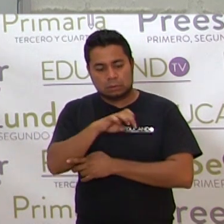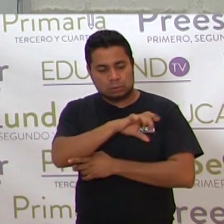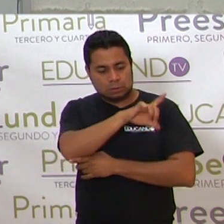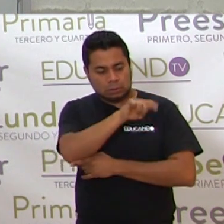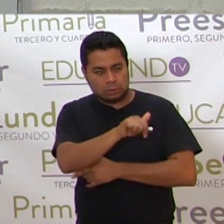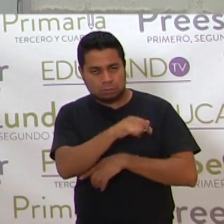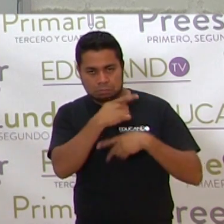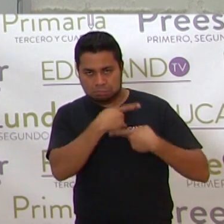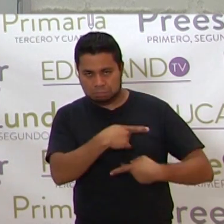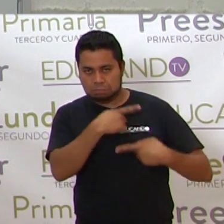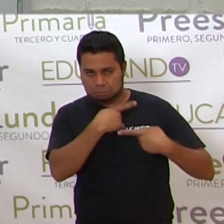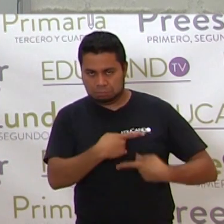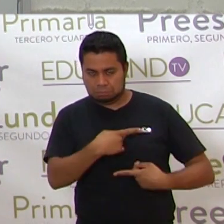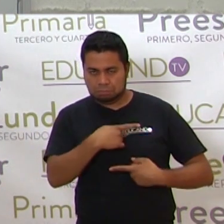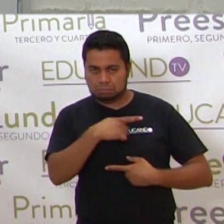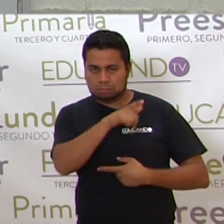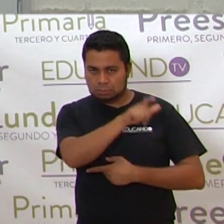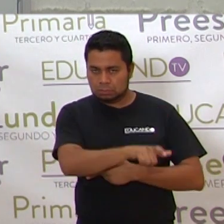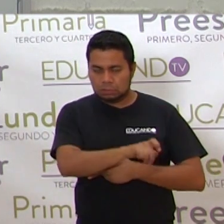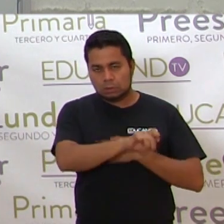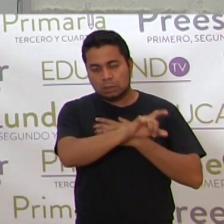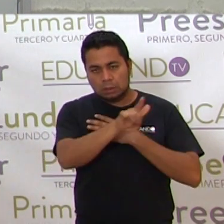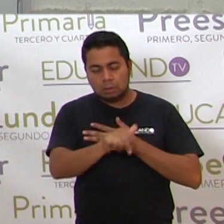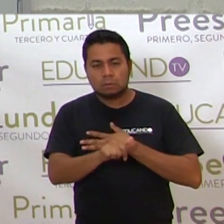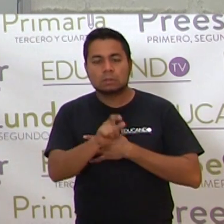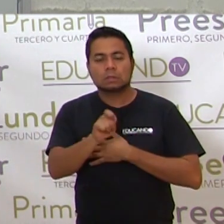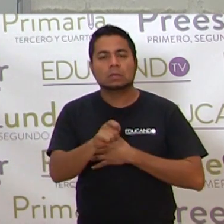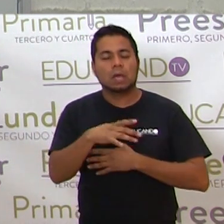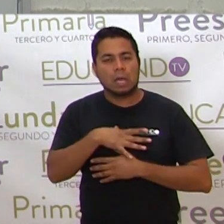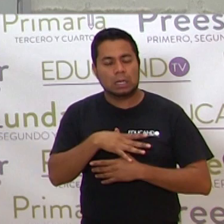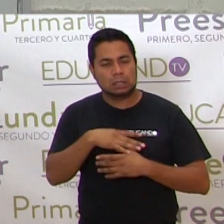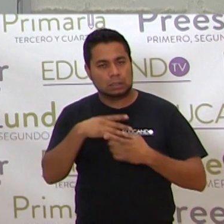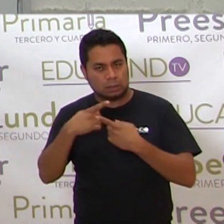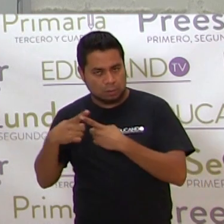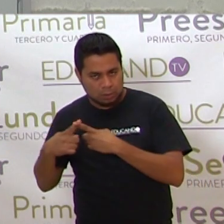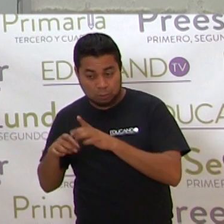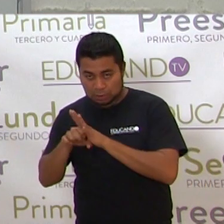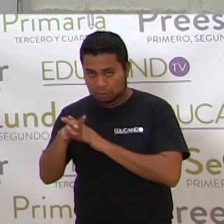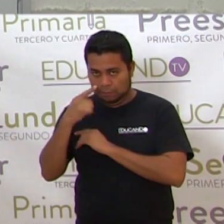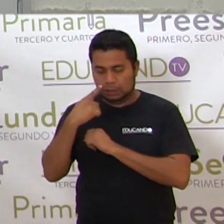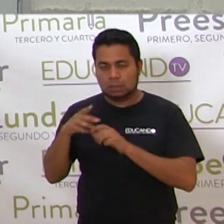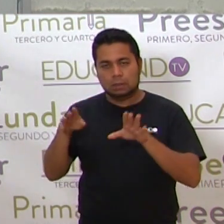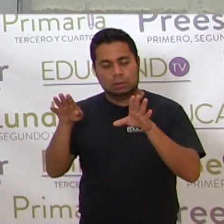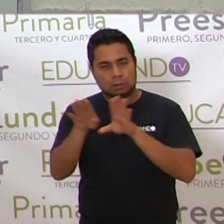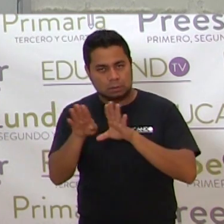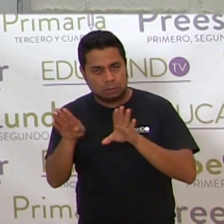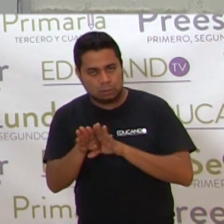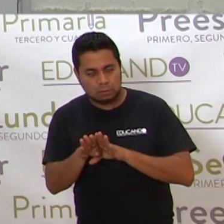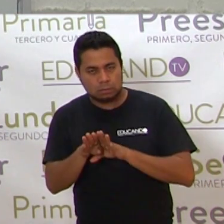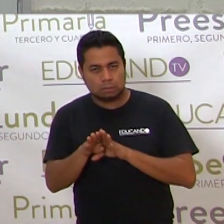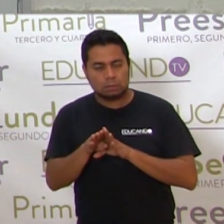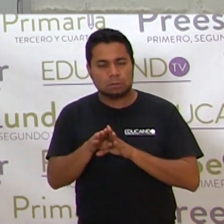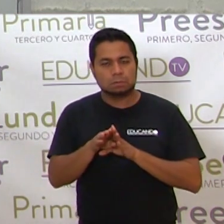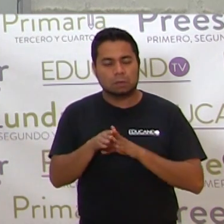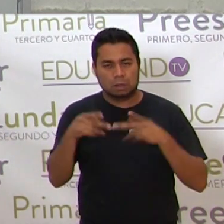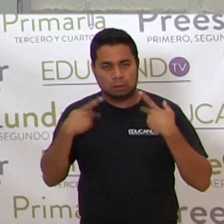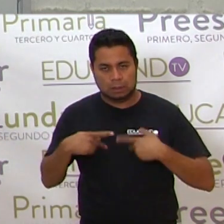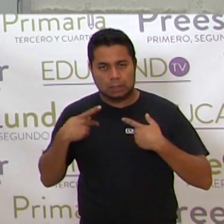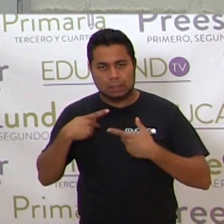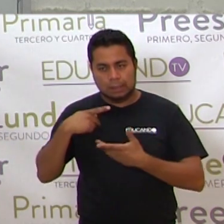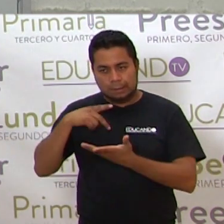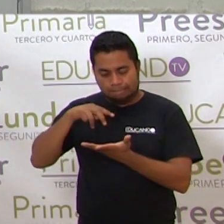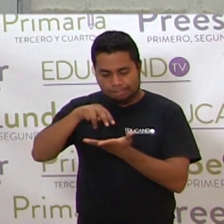del actor. Bien. Después de esta va a ser cómo han de moverse